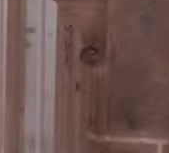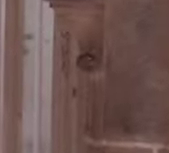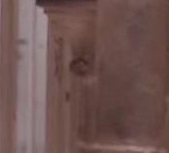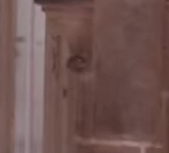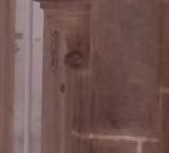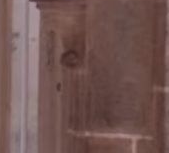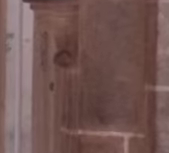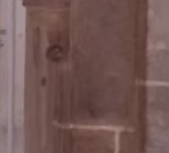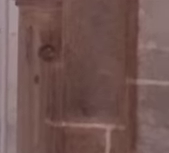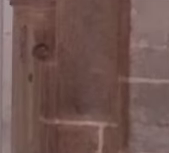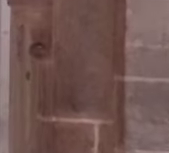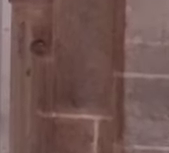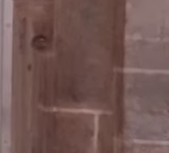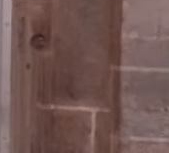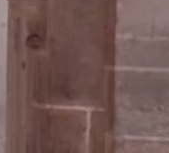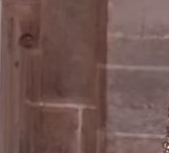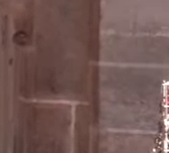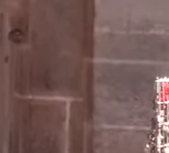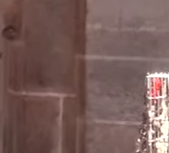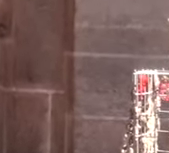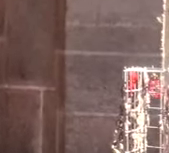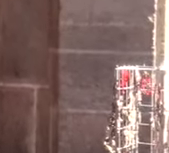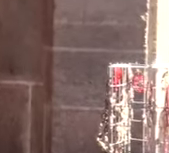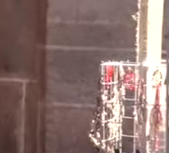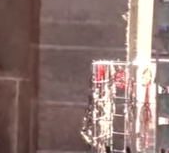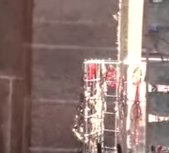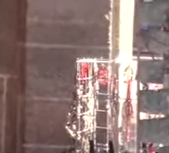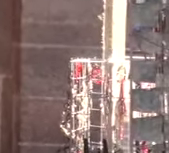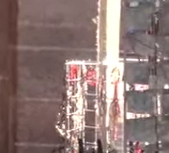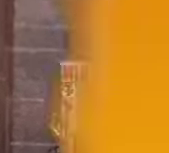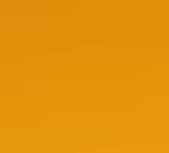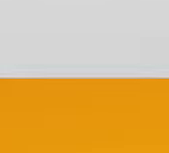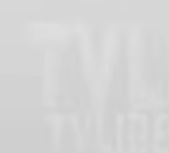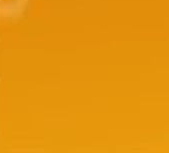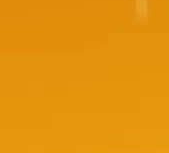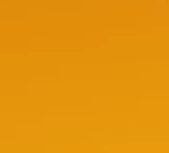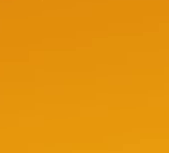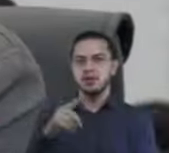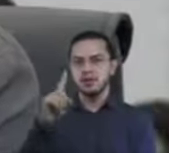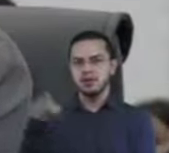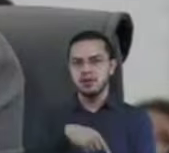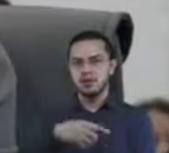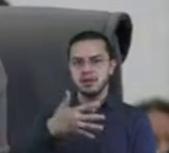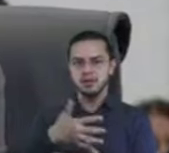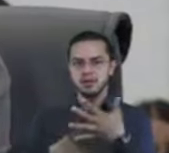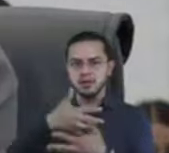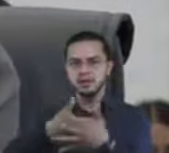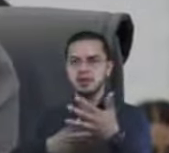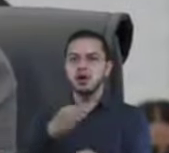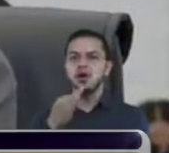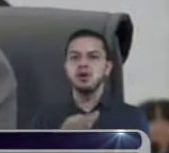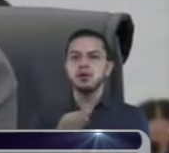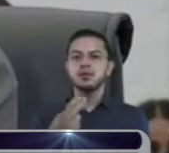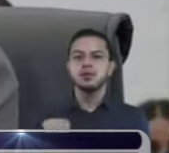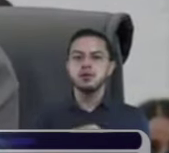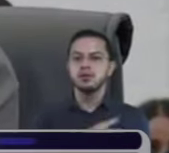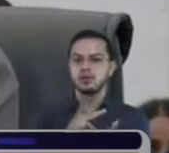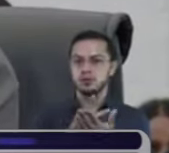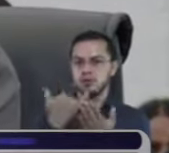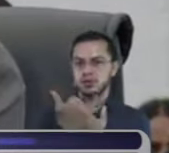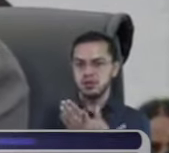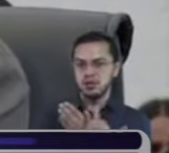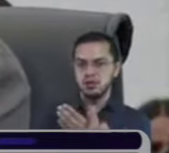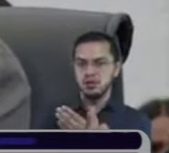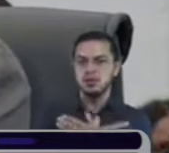pesar de haber obtenido menos votos que MC tendrá un diputado más en el caso que nos ocupa dos coaliciones